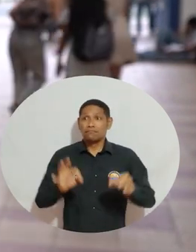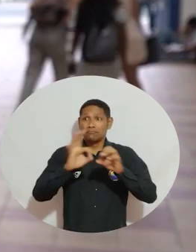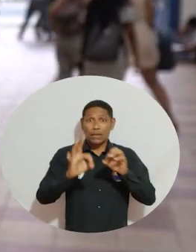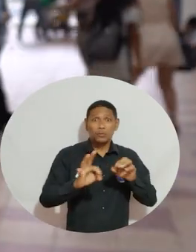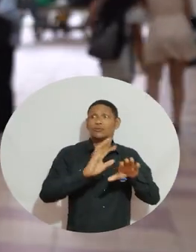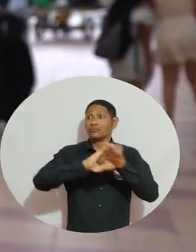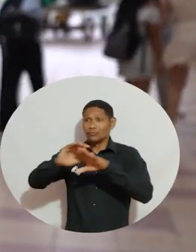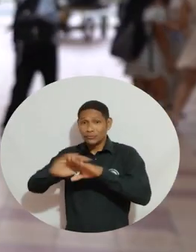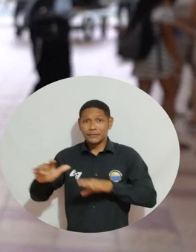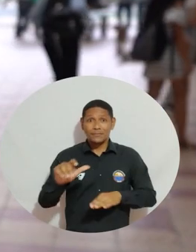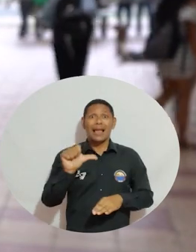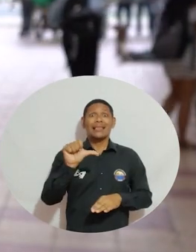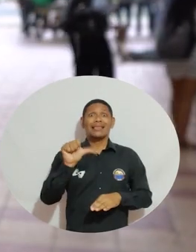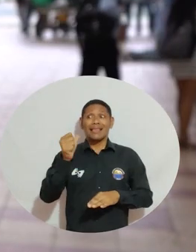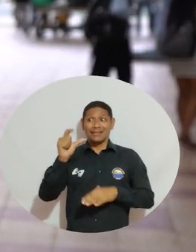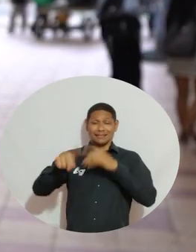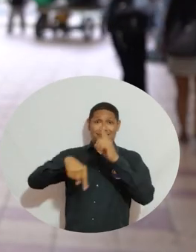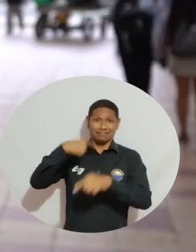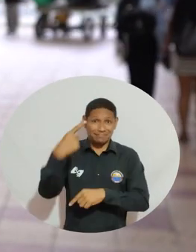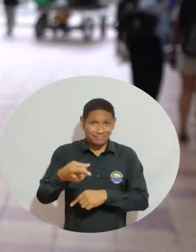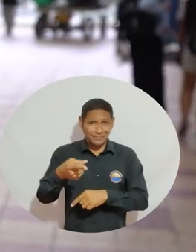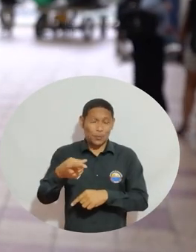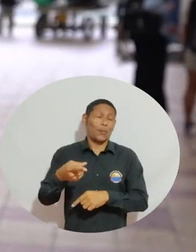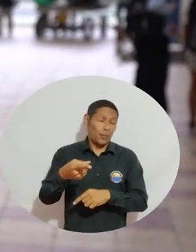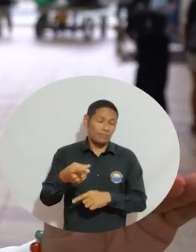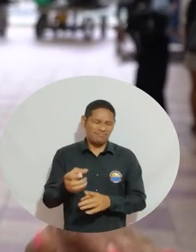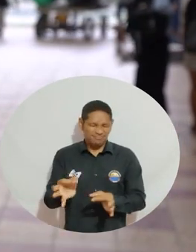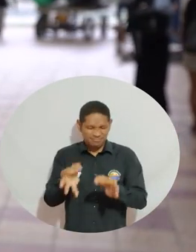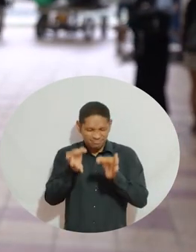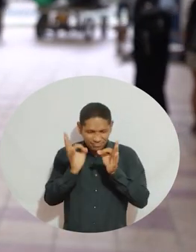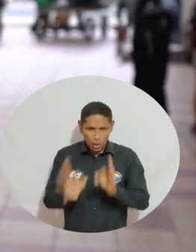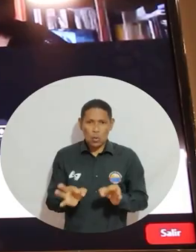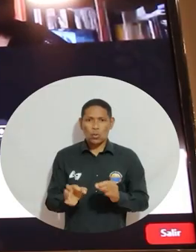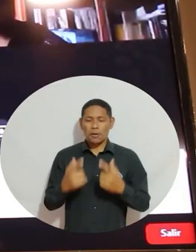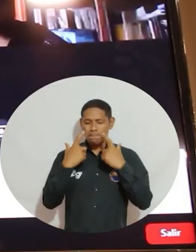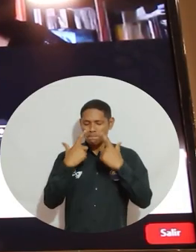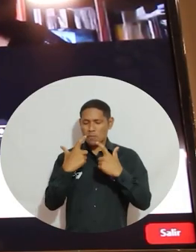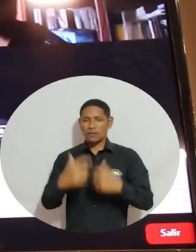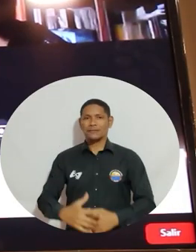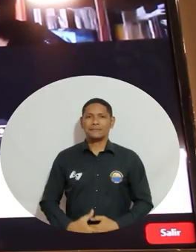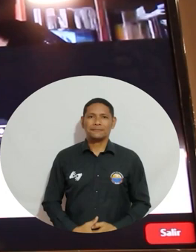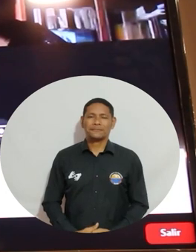décima versión, que sin duda alguna será también una versión sin igual.